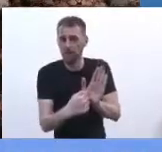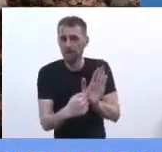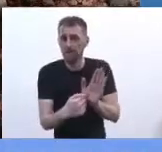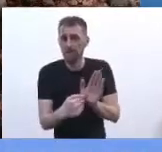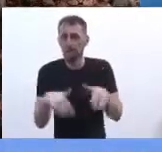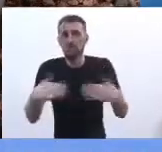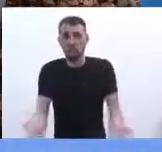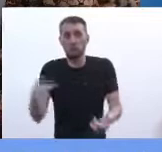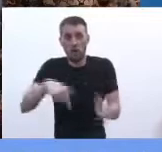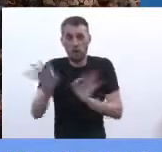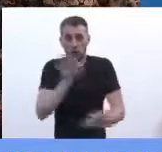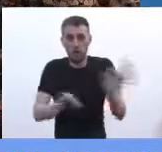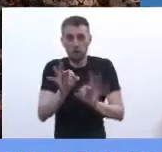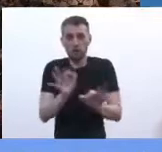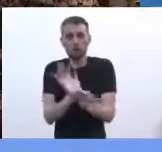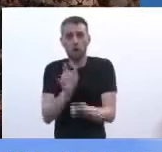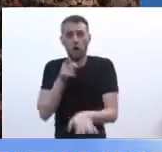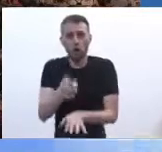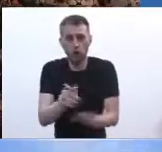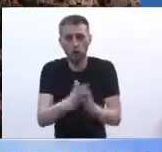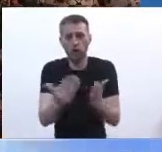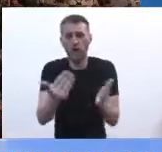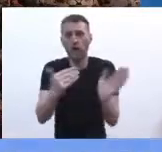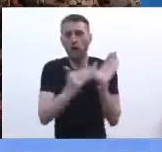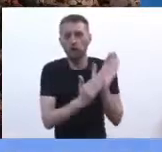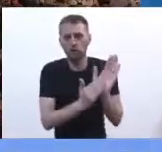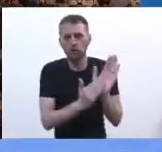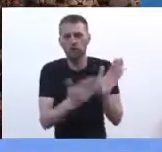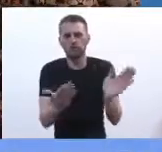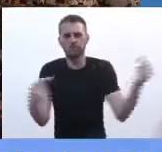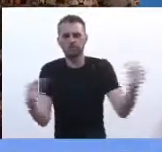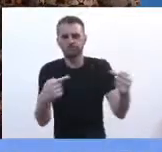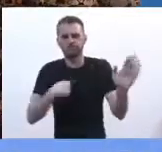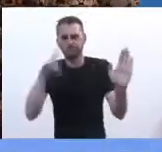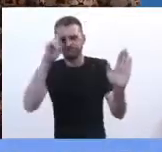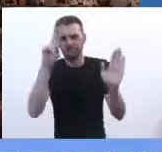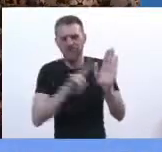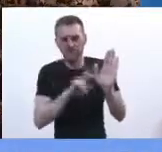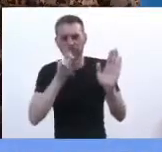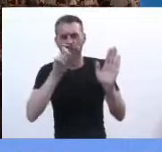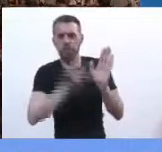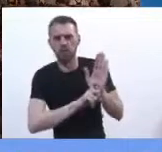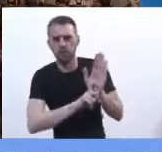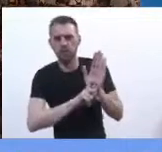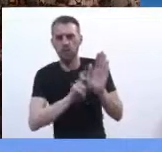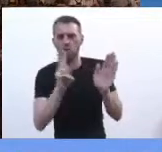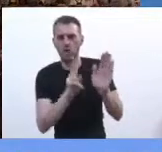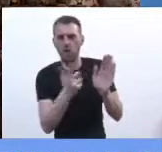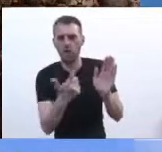tratando un proyecto que inconstitucional quiere decir que no estoy respetando a la constitución ni tampoco cuidándola